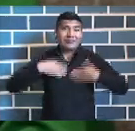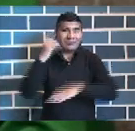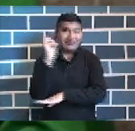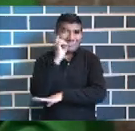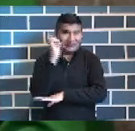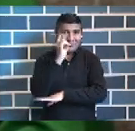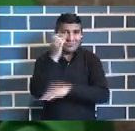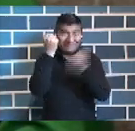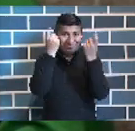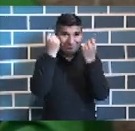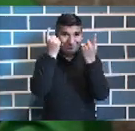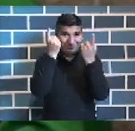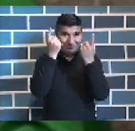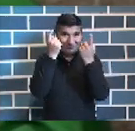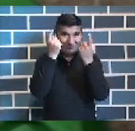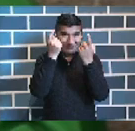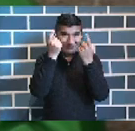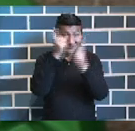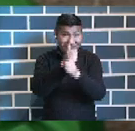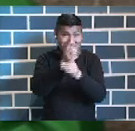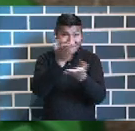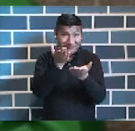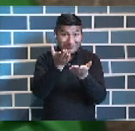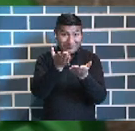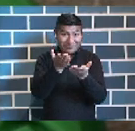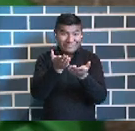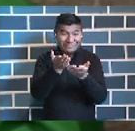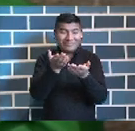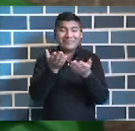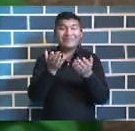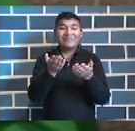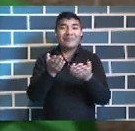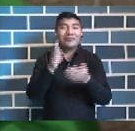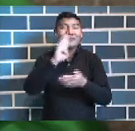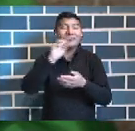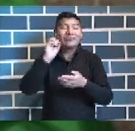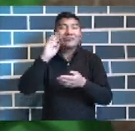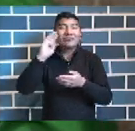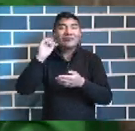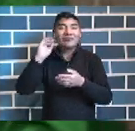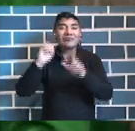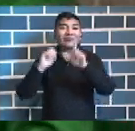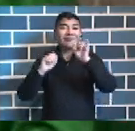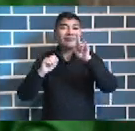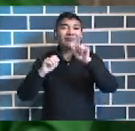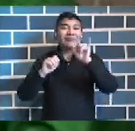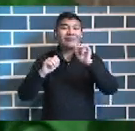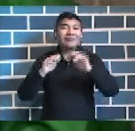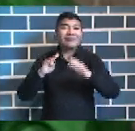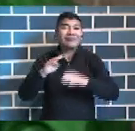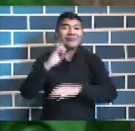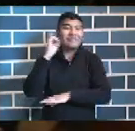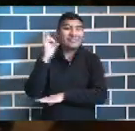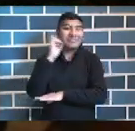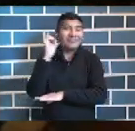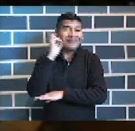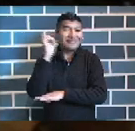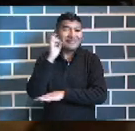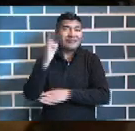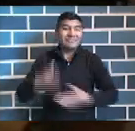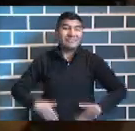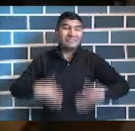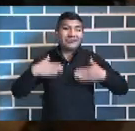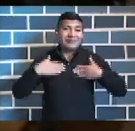Bolivia, ¿no? ¿Están de acuerdo? Bo, bo, bo, li, li, li, via, via, via. Viva